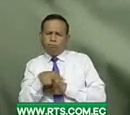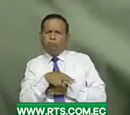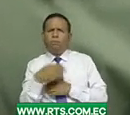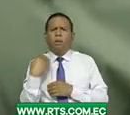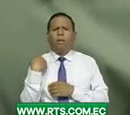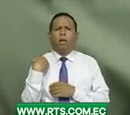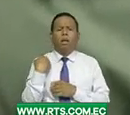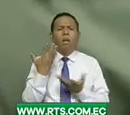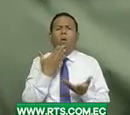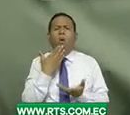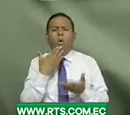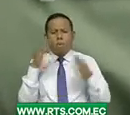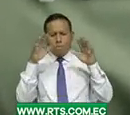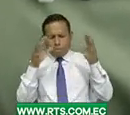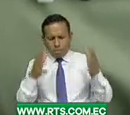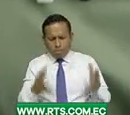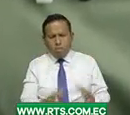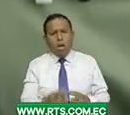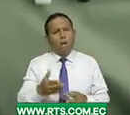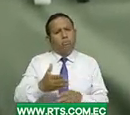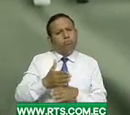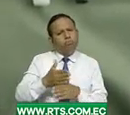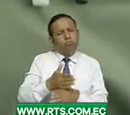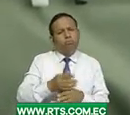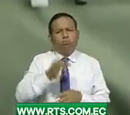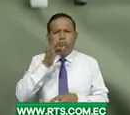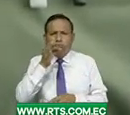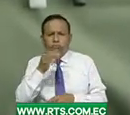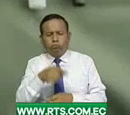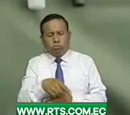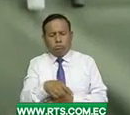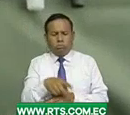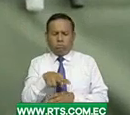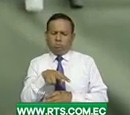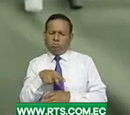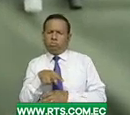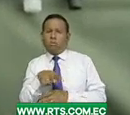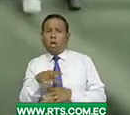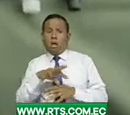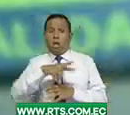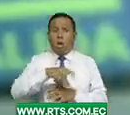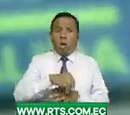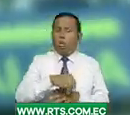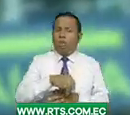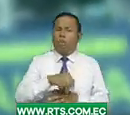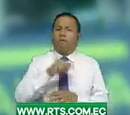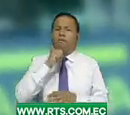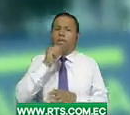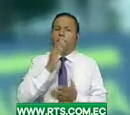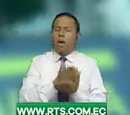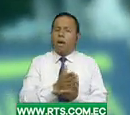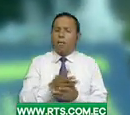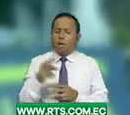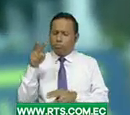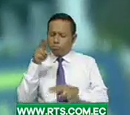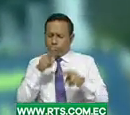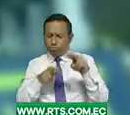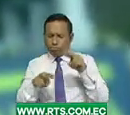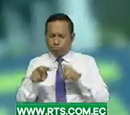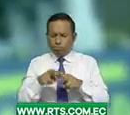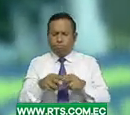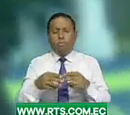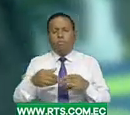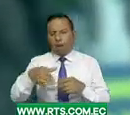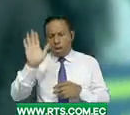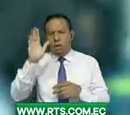artesanales. La policía, a través de un boletín de prensa, informó que el incidente no derribó en delito, por ende no hubo detenidos y los extranjeros siguieron su